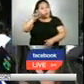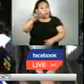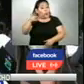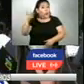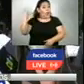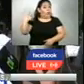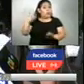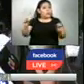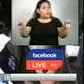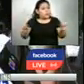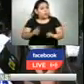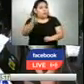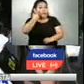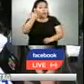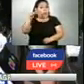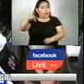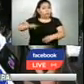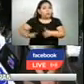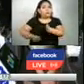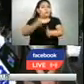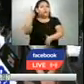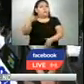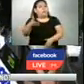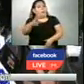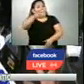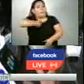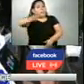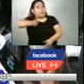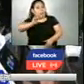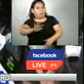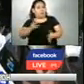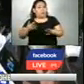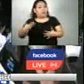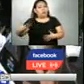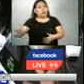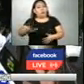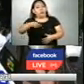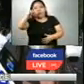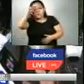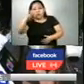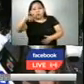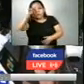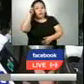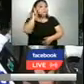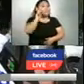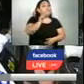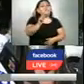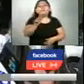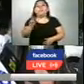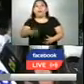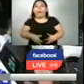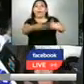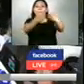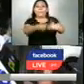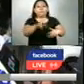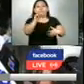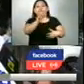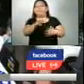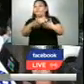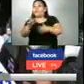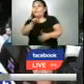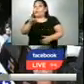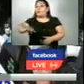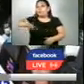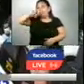histórico, jamás visto. El trabajo va a durar algunos meses. Nosotros obviamente vamos a estar supervisando cada una de las empresas para que hagan su